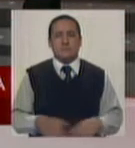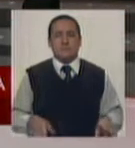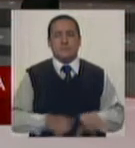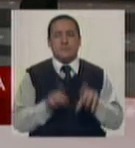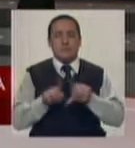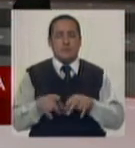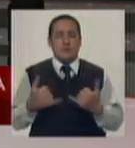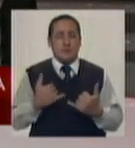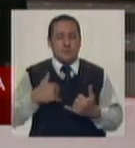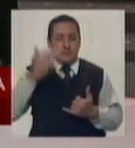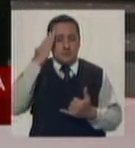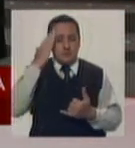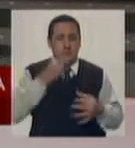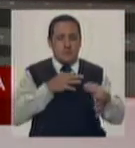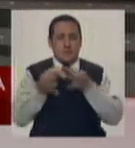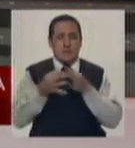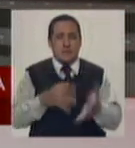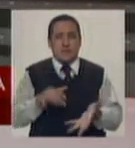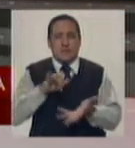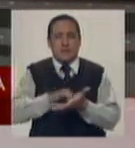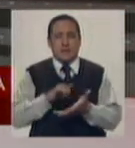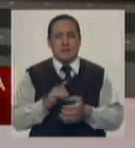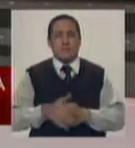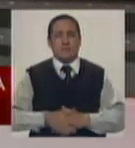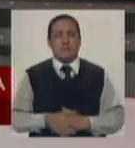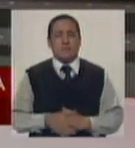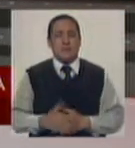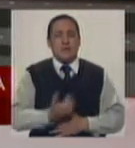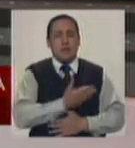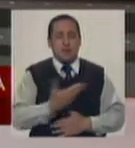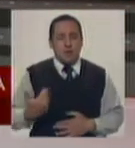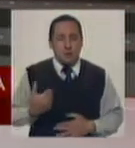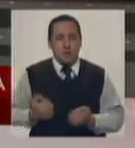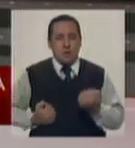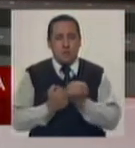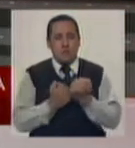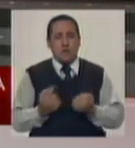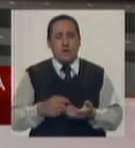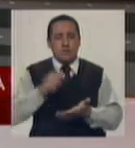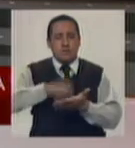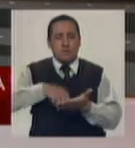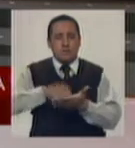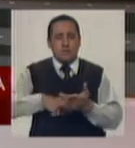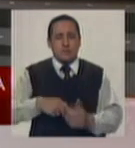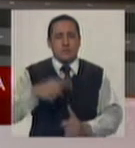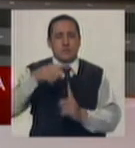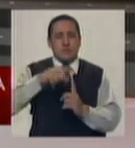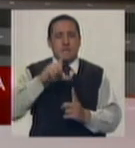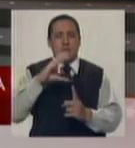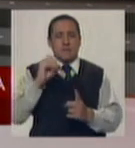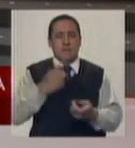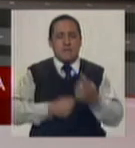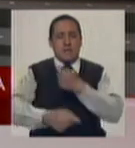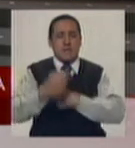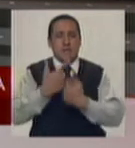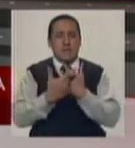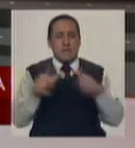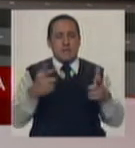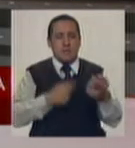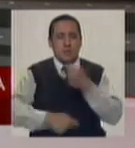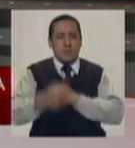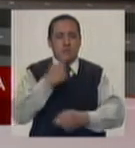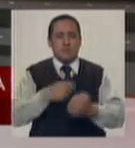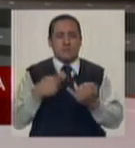También, Omar, tenemos que resaltar que el gobierno impulsa la suscripción de un tratado de libre comercio con